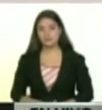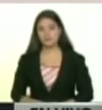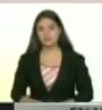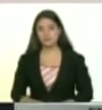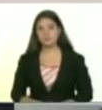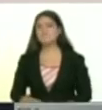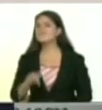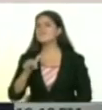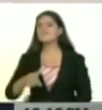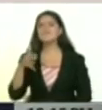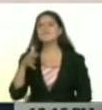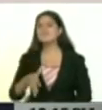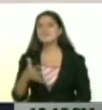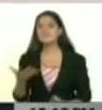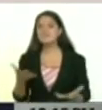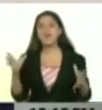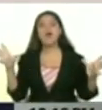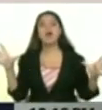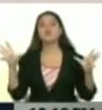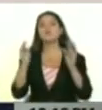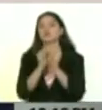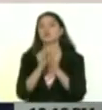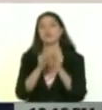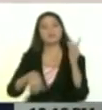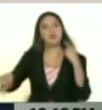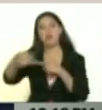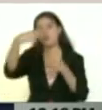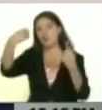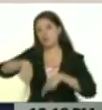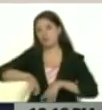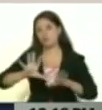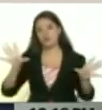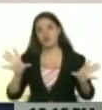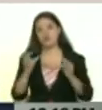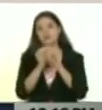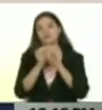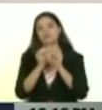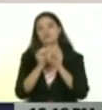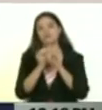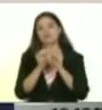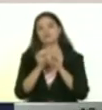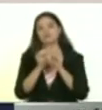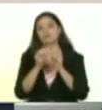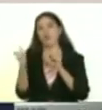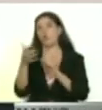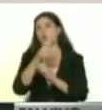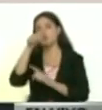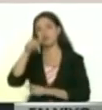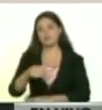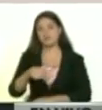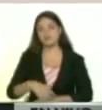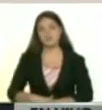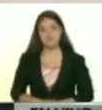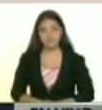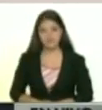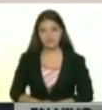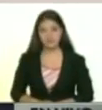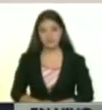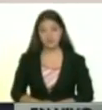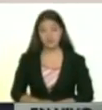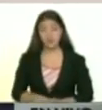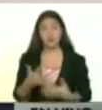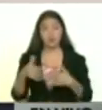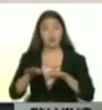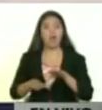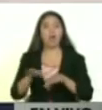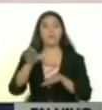Esto es básicamente el resumen del acuerdo que se ha alcanzado aquí el día de hoy. Este es un gran paso